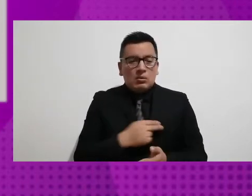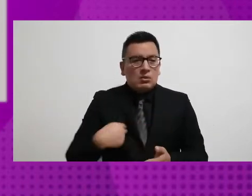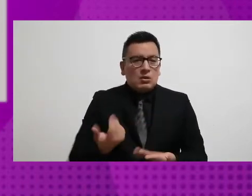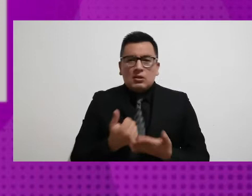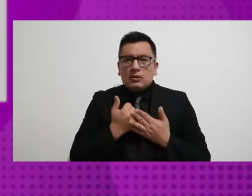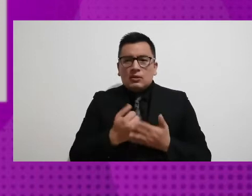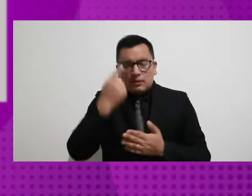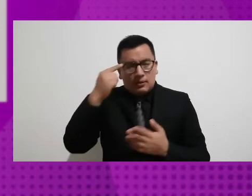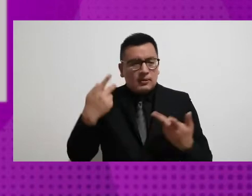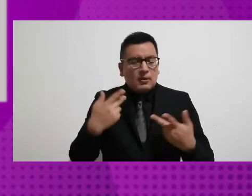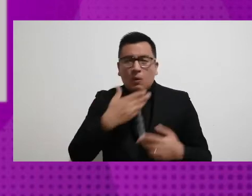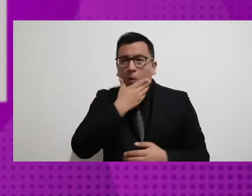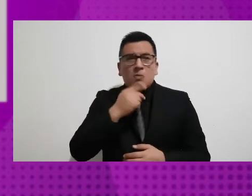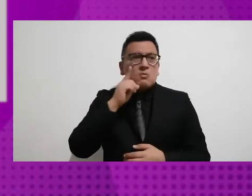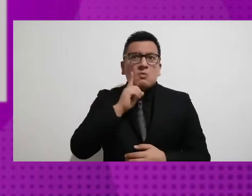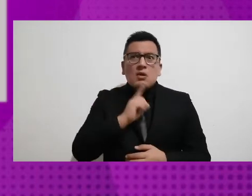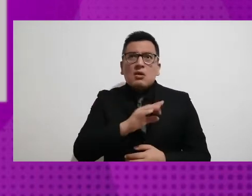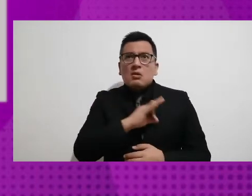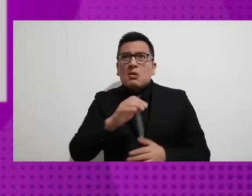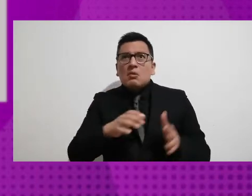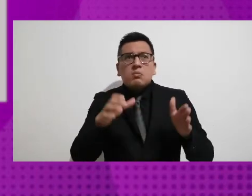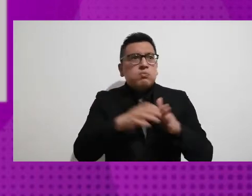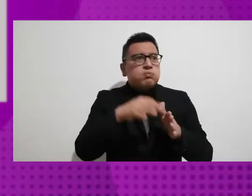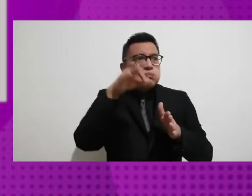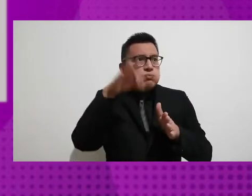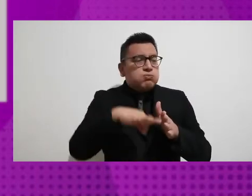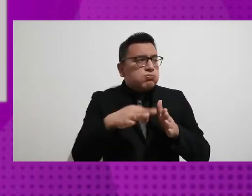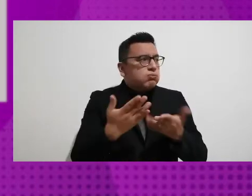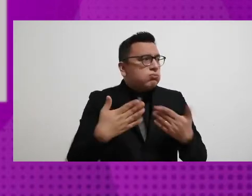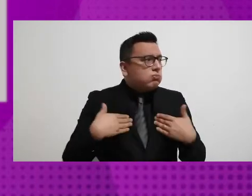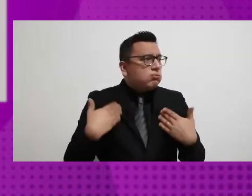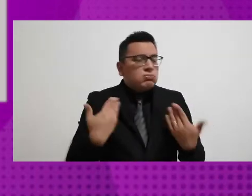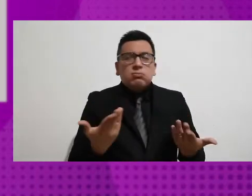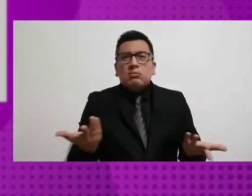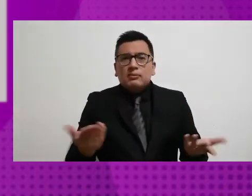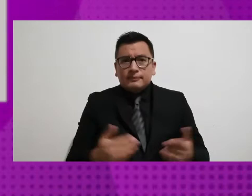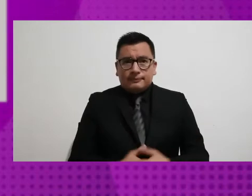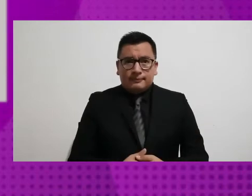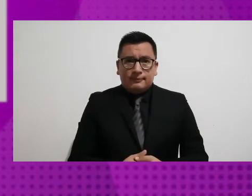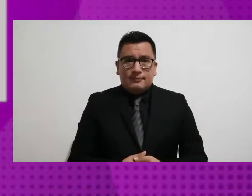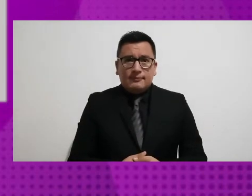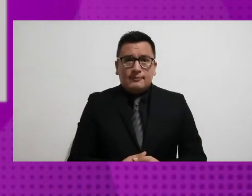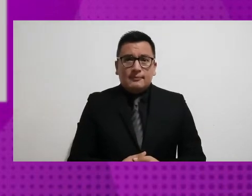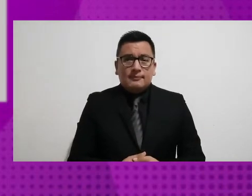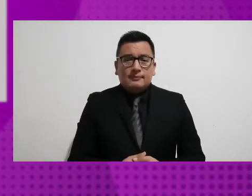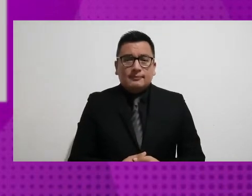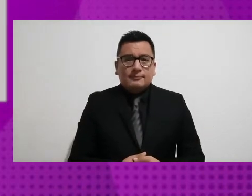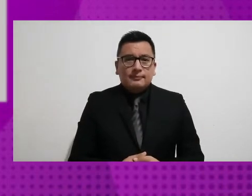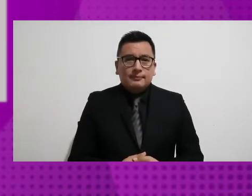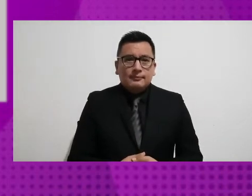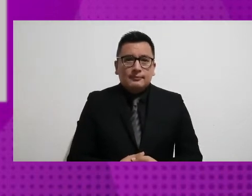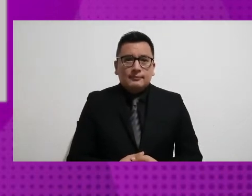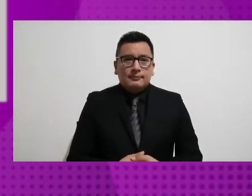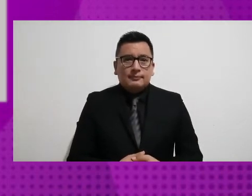que las y los ciudadanos pudieran acudir a las casillas en un ambiente seguro y pudieran elegir